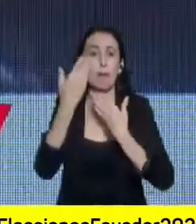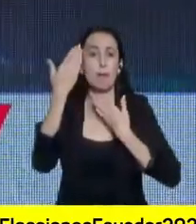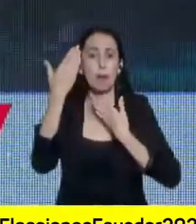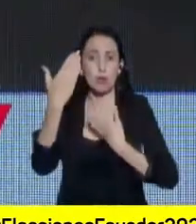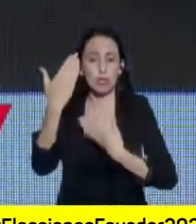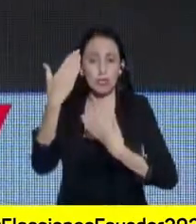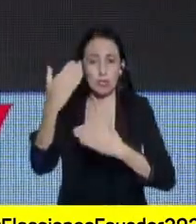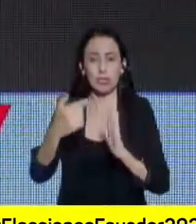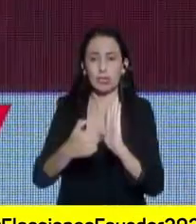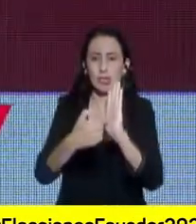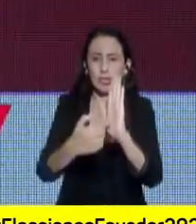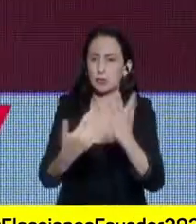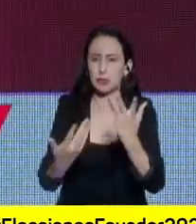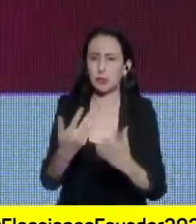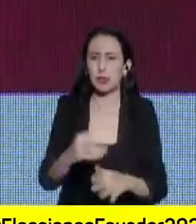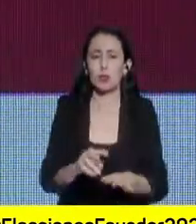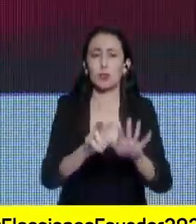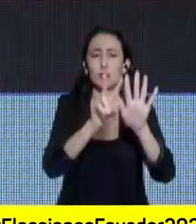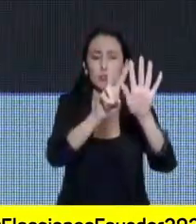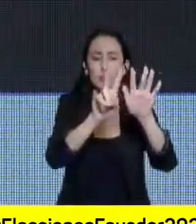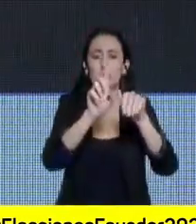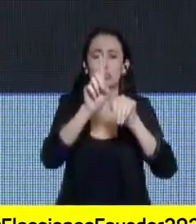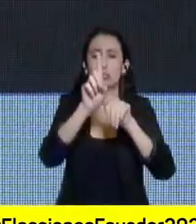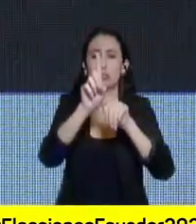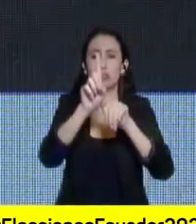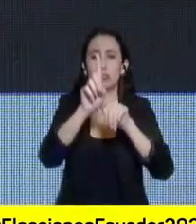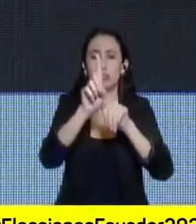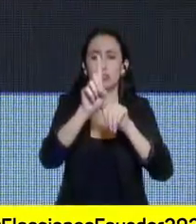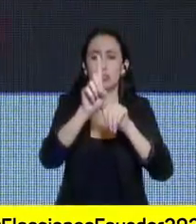políticas en un